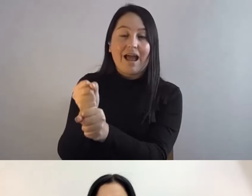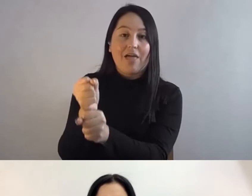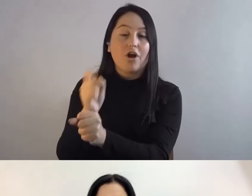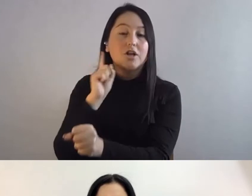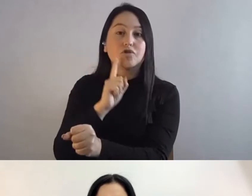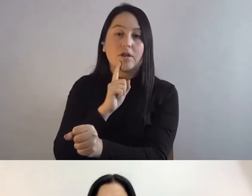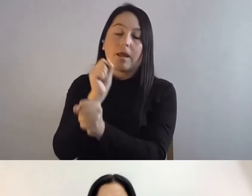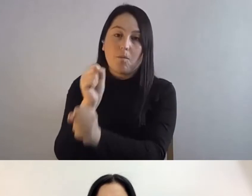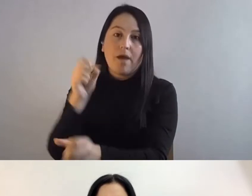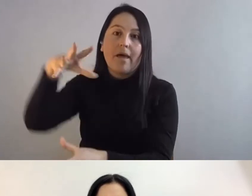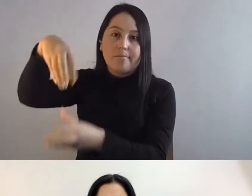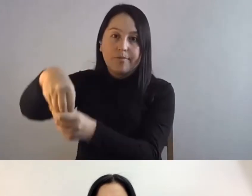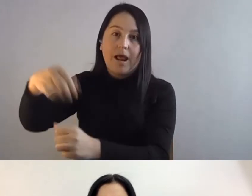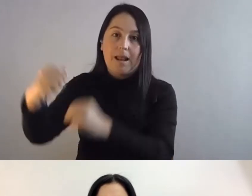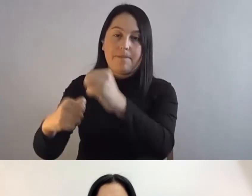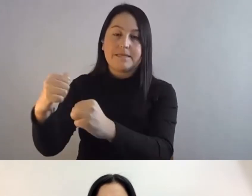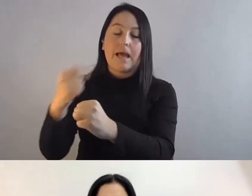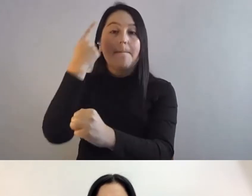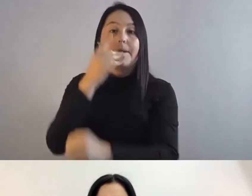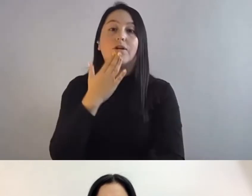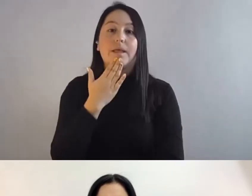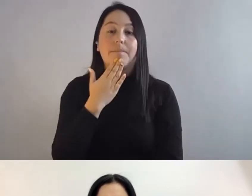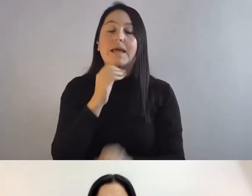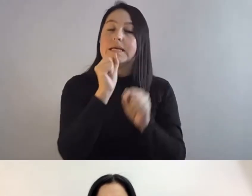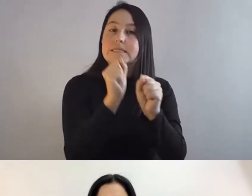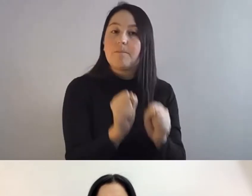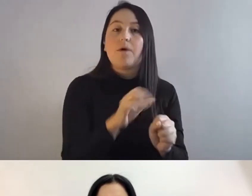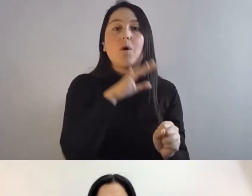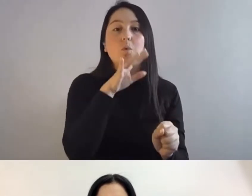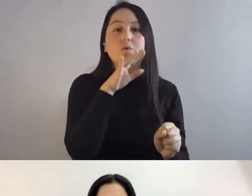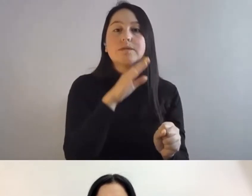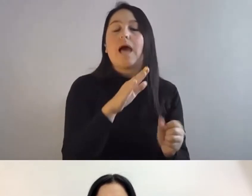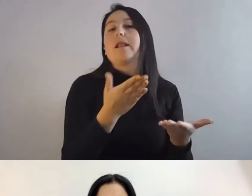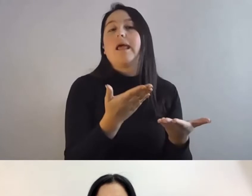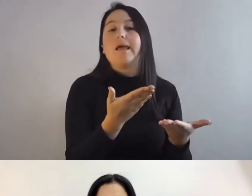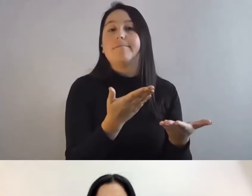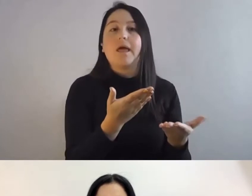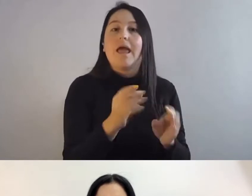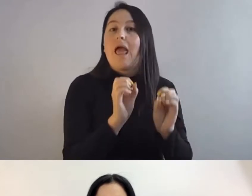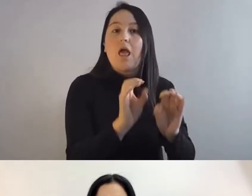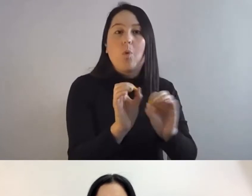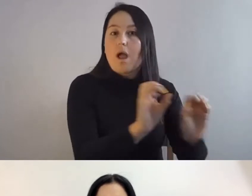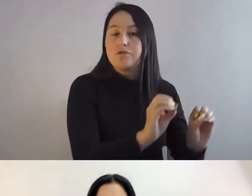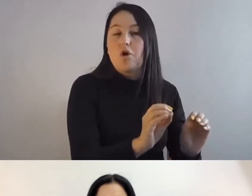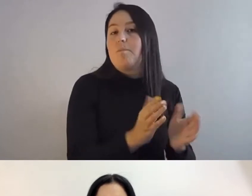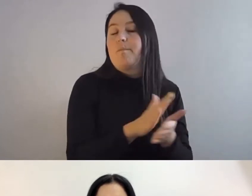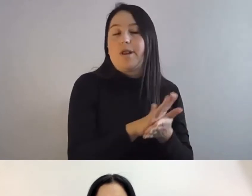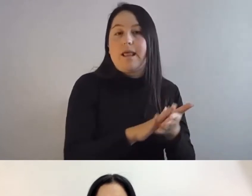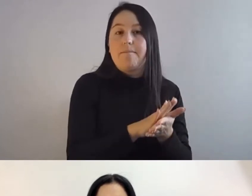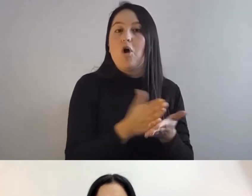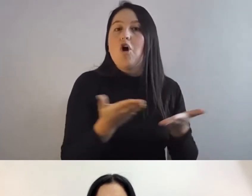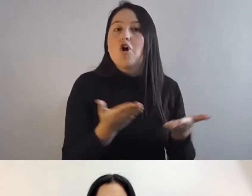podría utilizarse para un contexto, por ejemplo, educativo, pensando en cómo comunicarse con niños y niñas con discapacidad